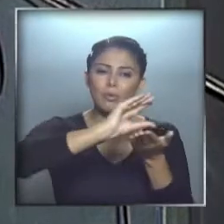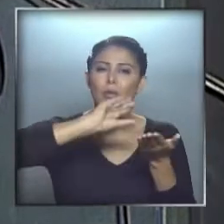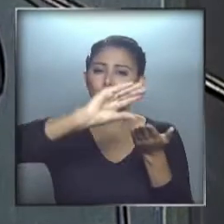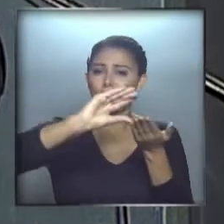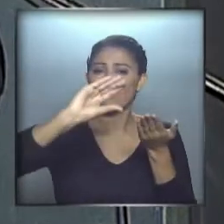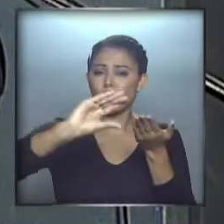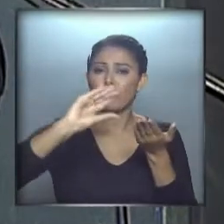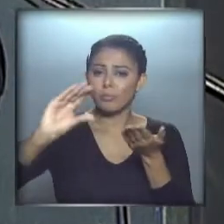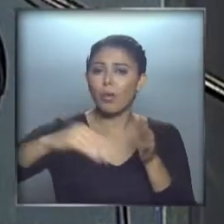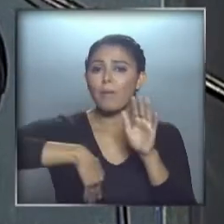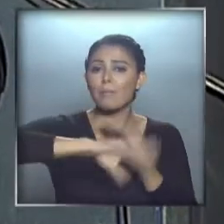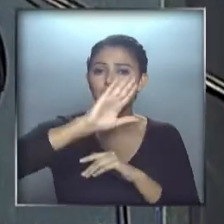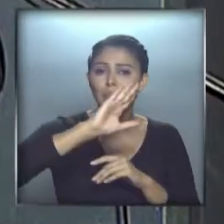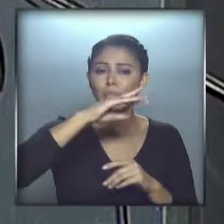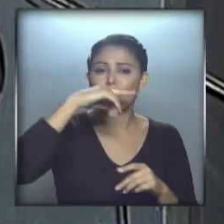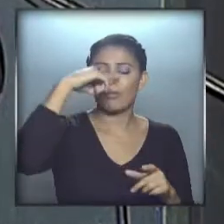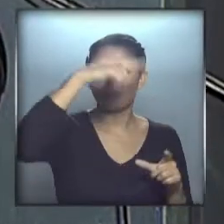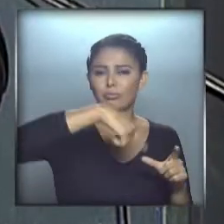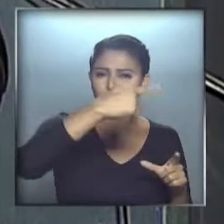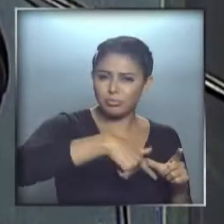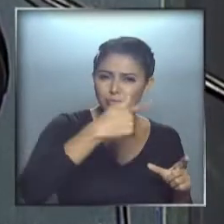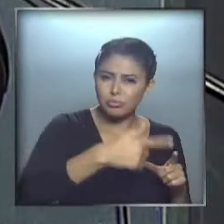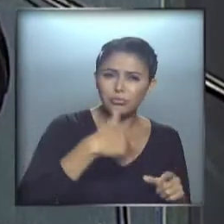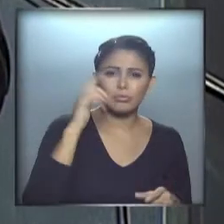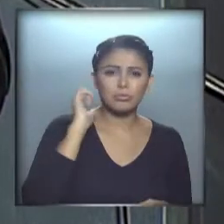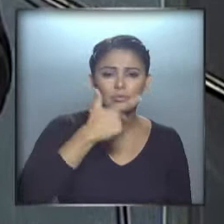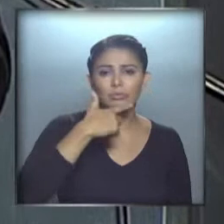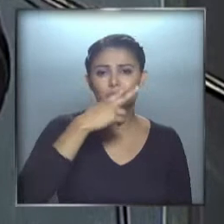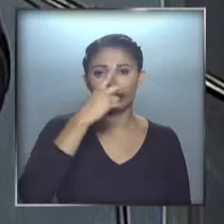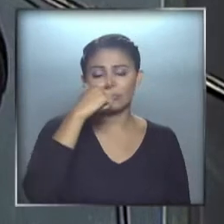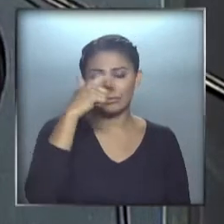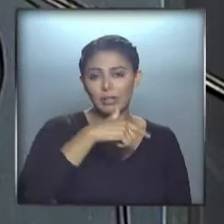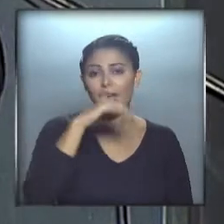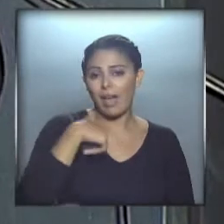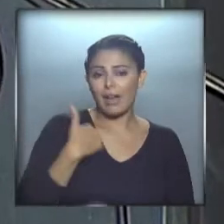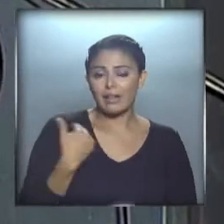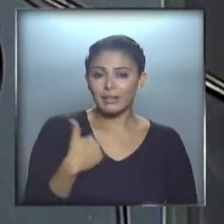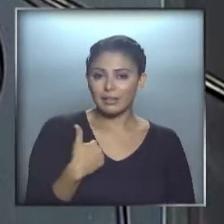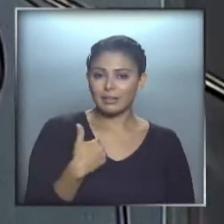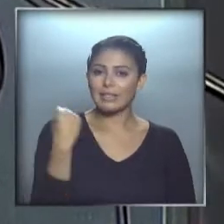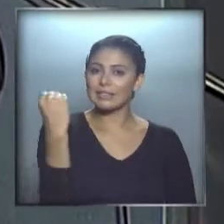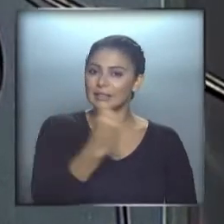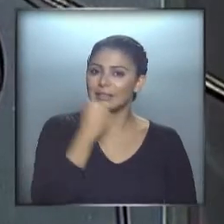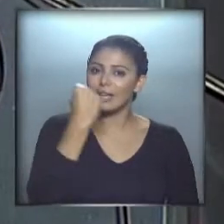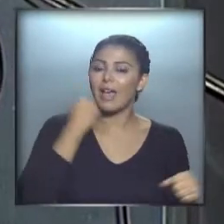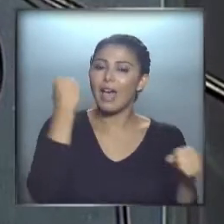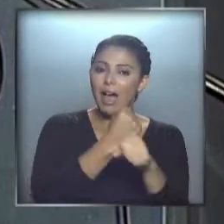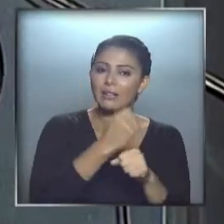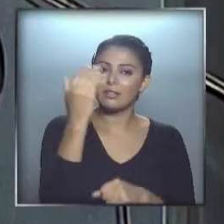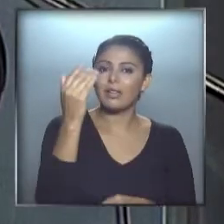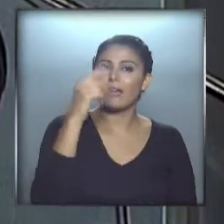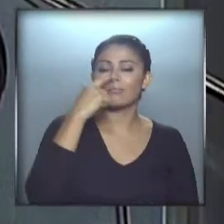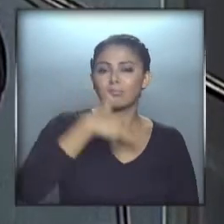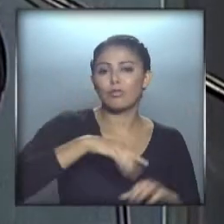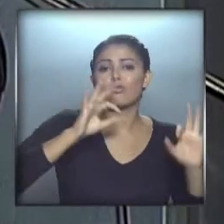sustancialmente los niveles de producción hidrocarburífera en la República Argentina, con el objeto de lograr el autoabastecimiento